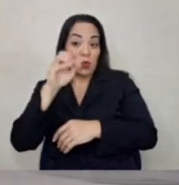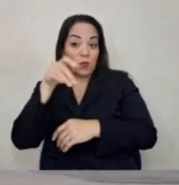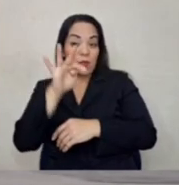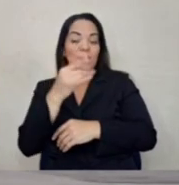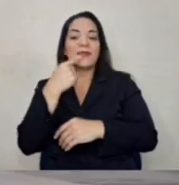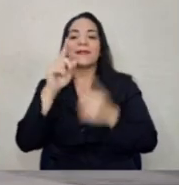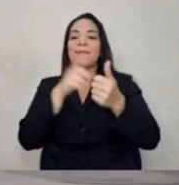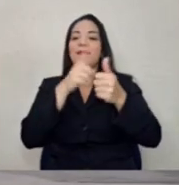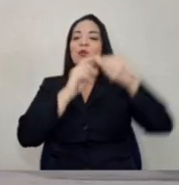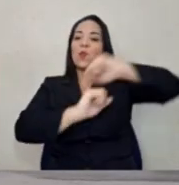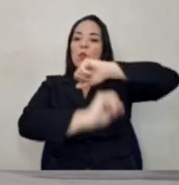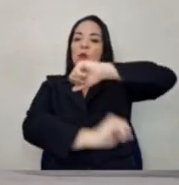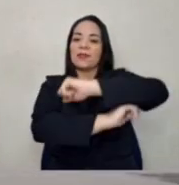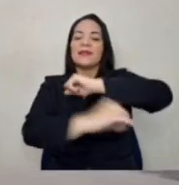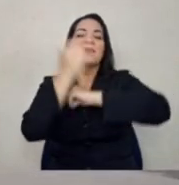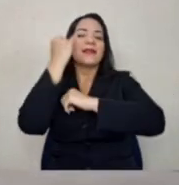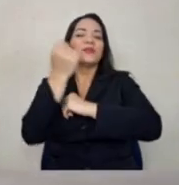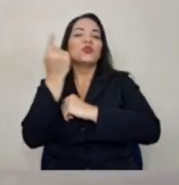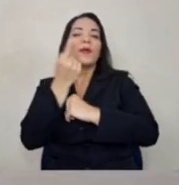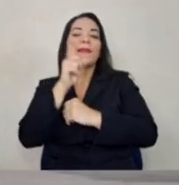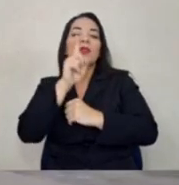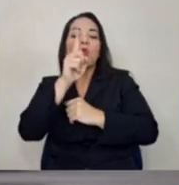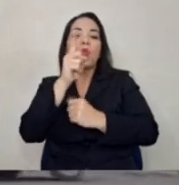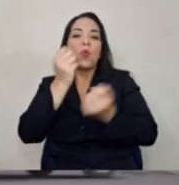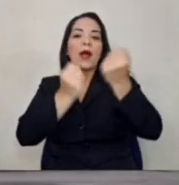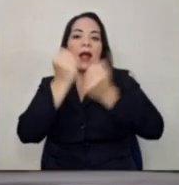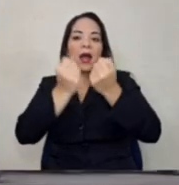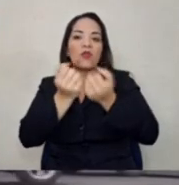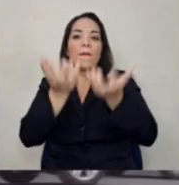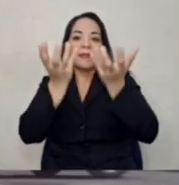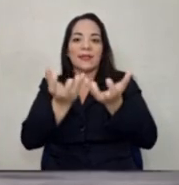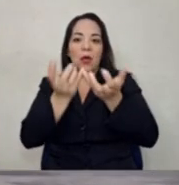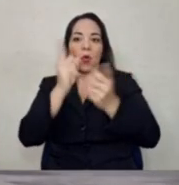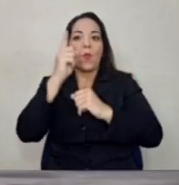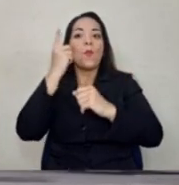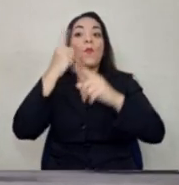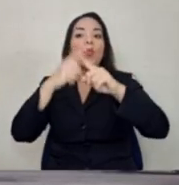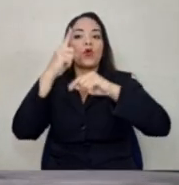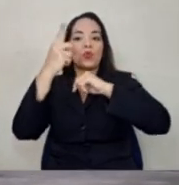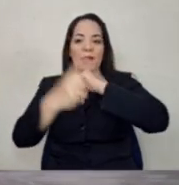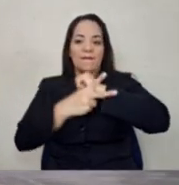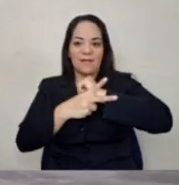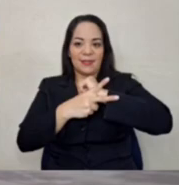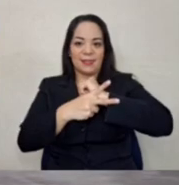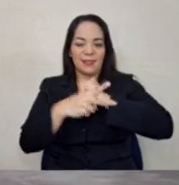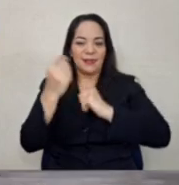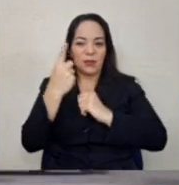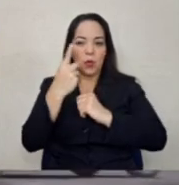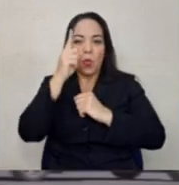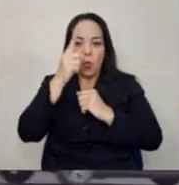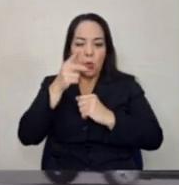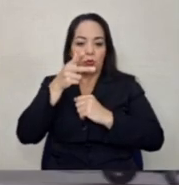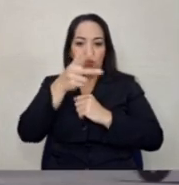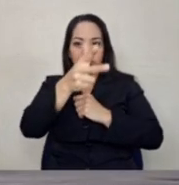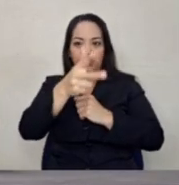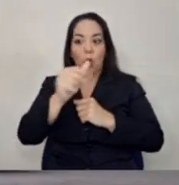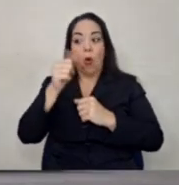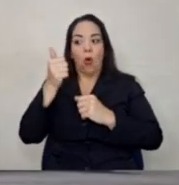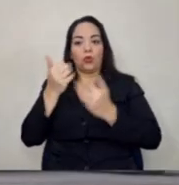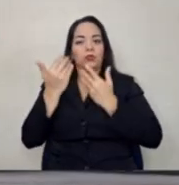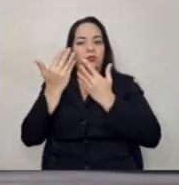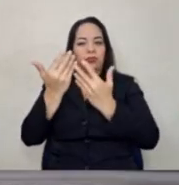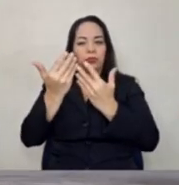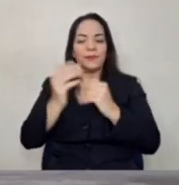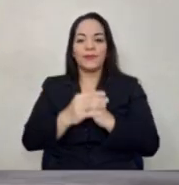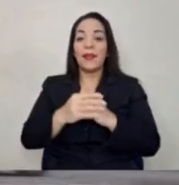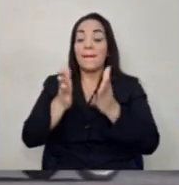sobre el puente solo pase un vehículo pesado a la vez y pedirle, por supuesto, a la ayuda a todos los transportistas y a todas las